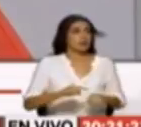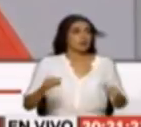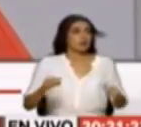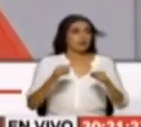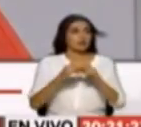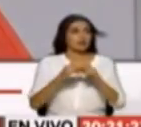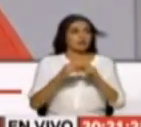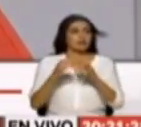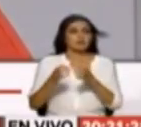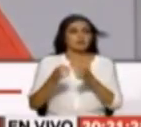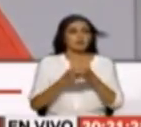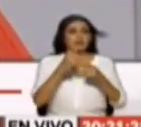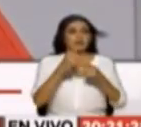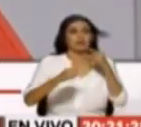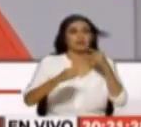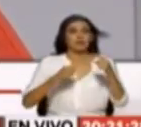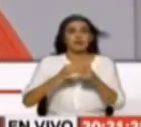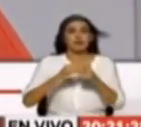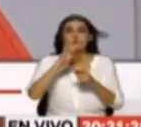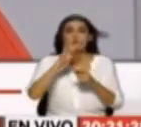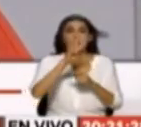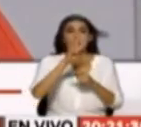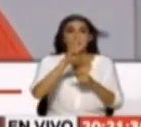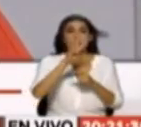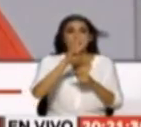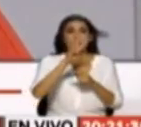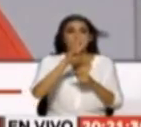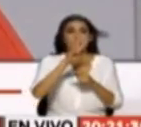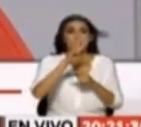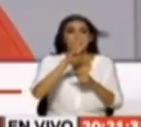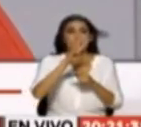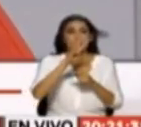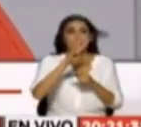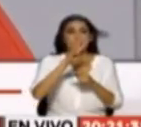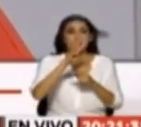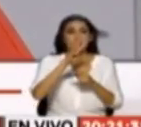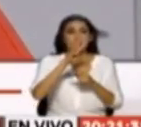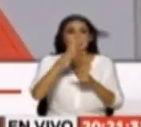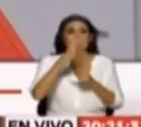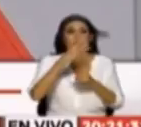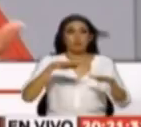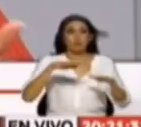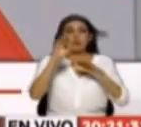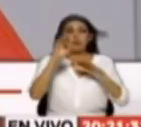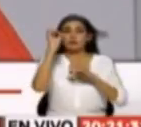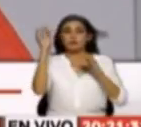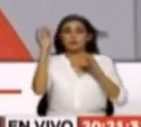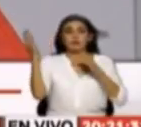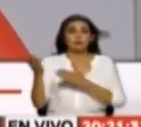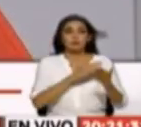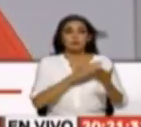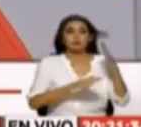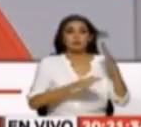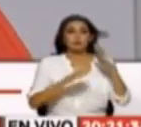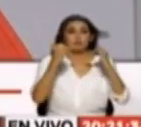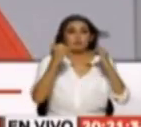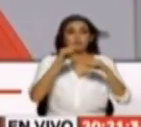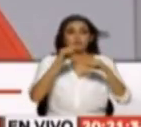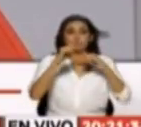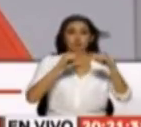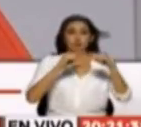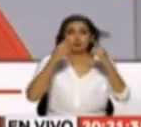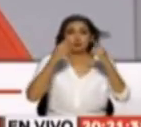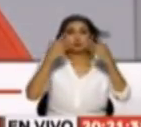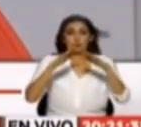esa enorme responsabilidad. Este 4 de octubre cumpliré un año desde el encargo del presidente, que como